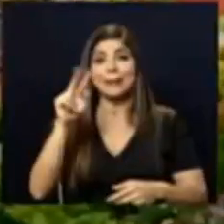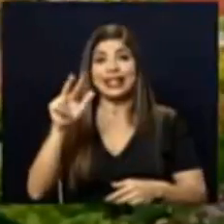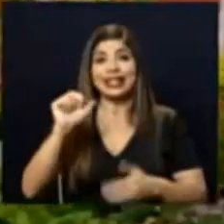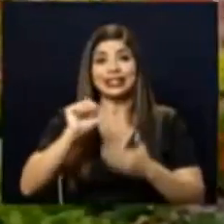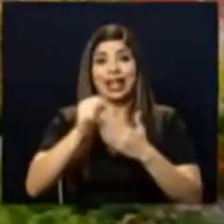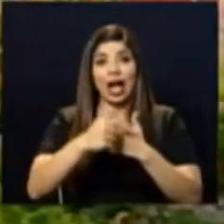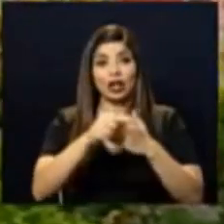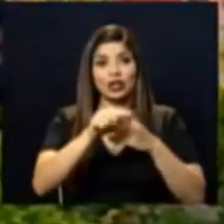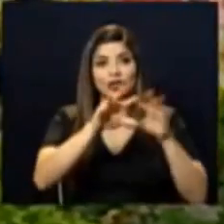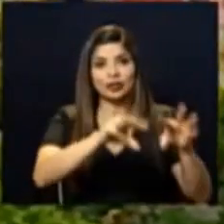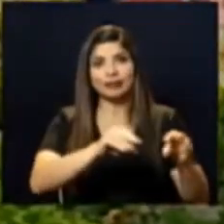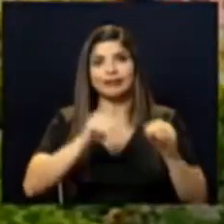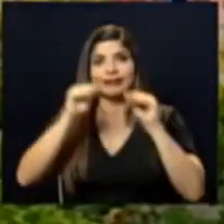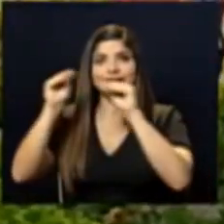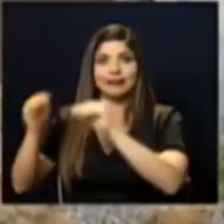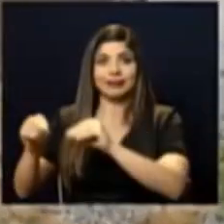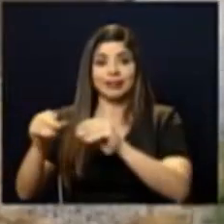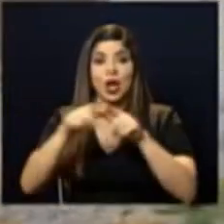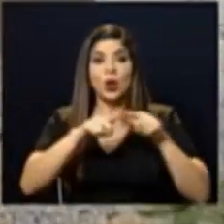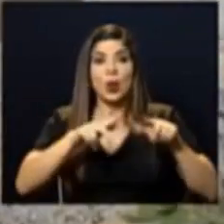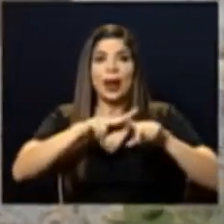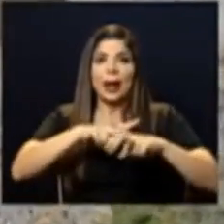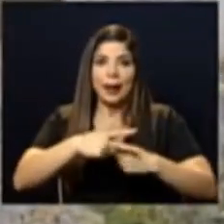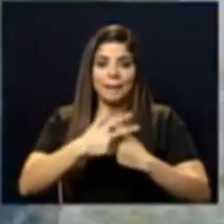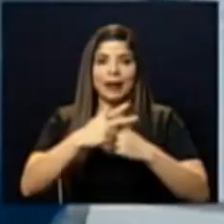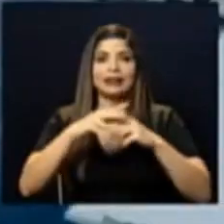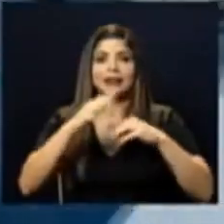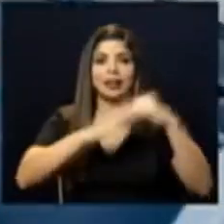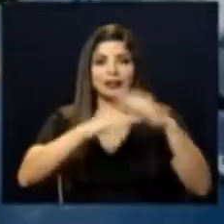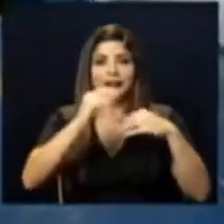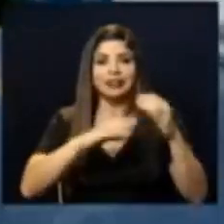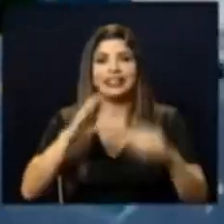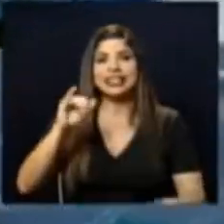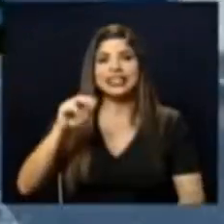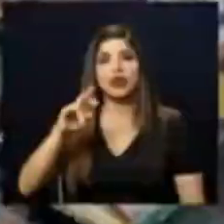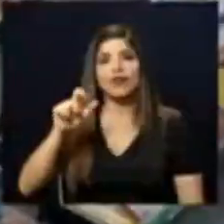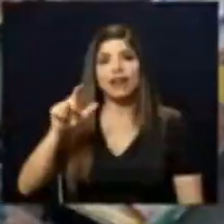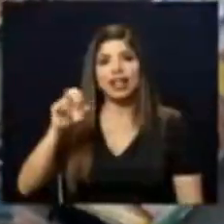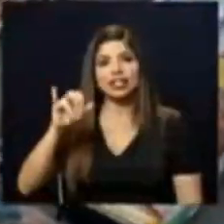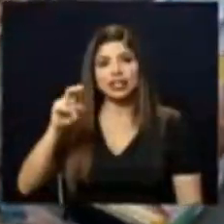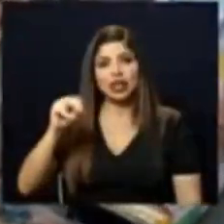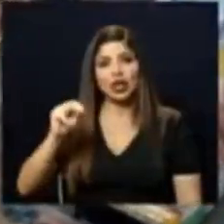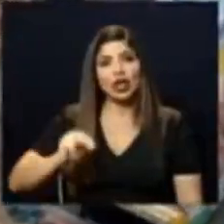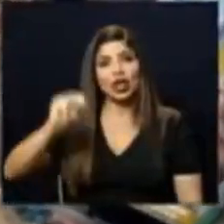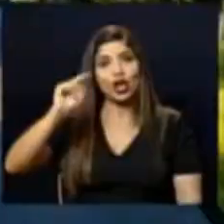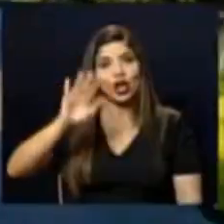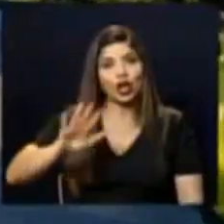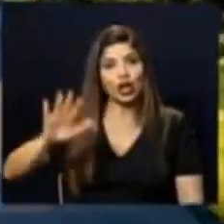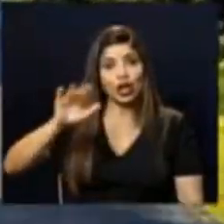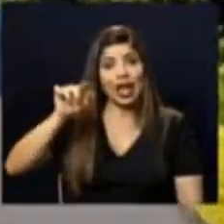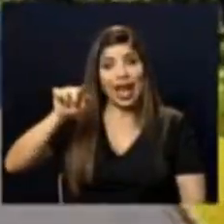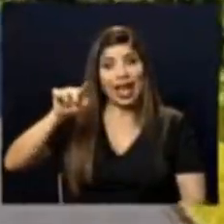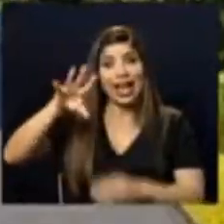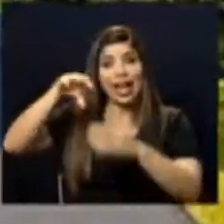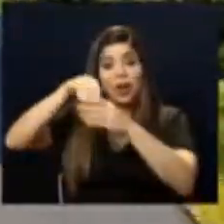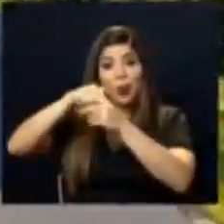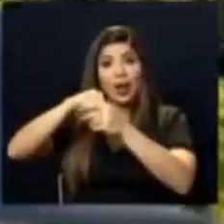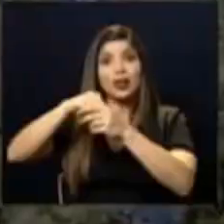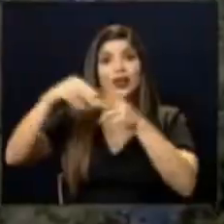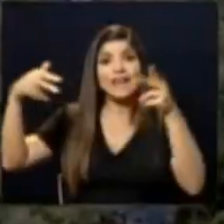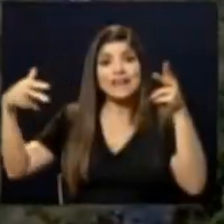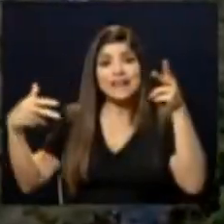agosto, iniciaron en esa zona los trabajos en Circunvalación Norte, que incluyen el viaducto